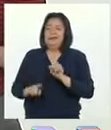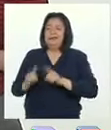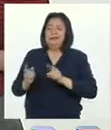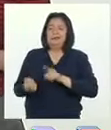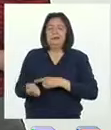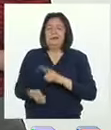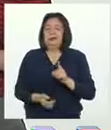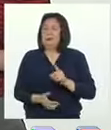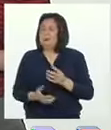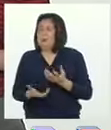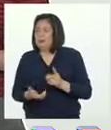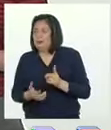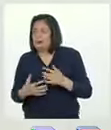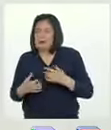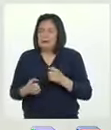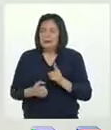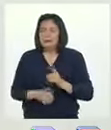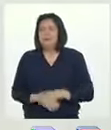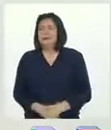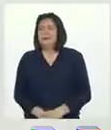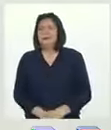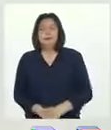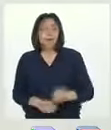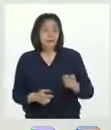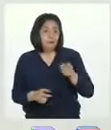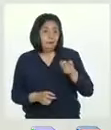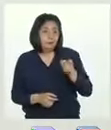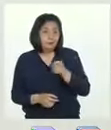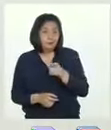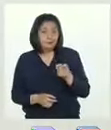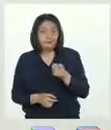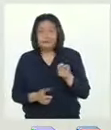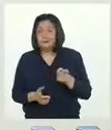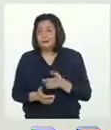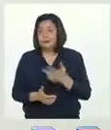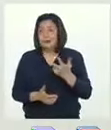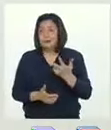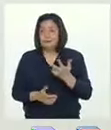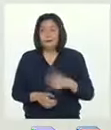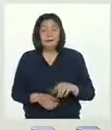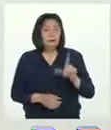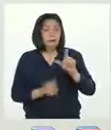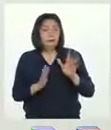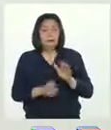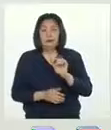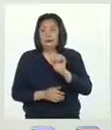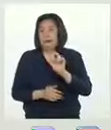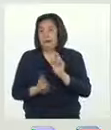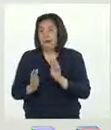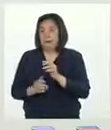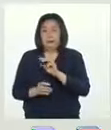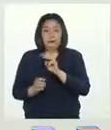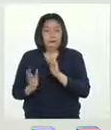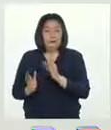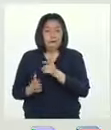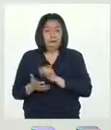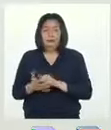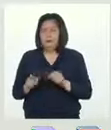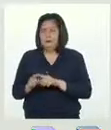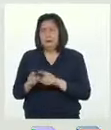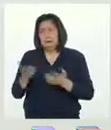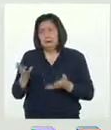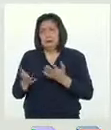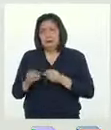hábitos poco saludables. Lo que les pasa a nuestros amigos Luis, Ana y María, además, puede